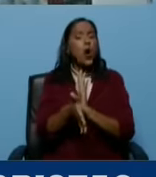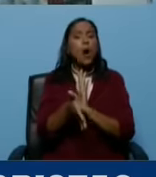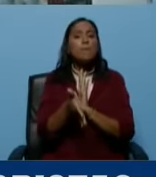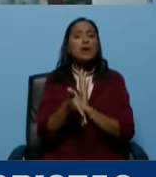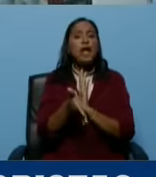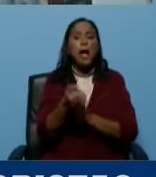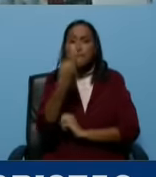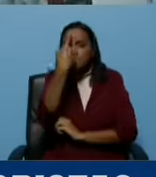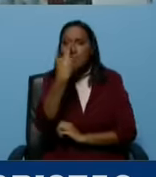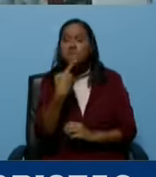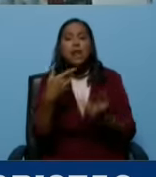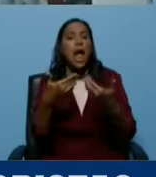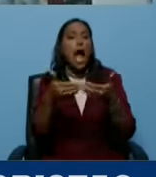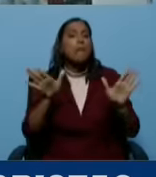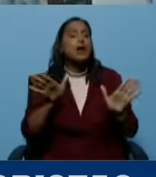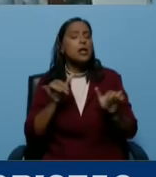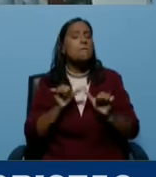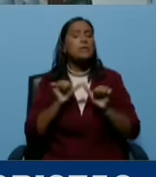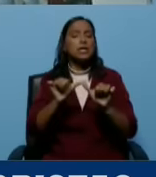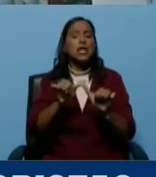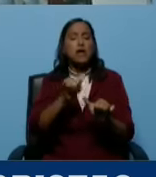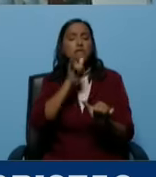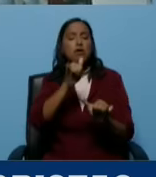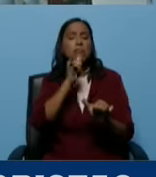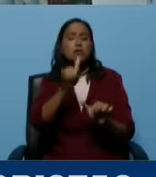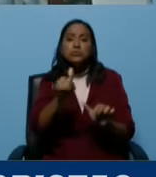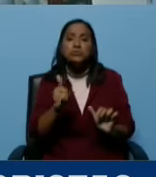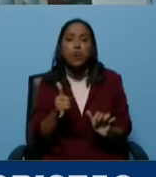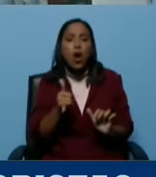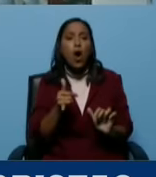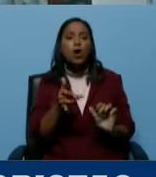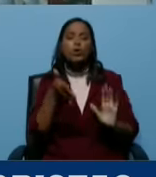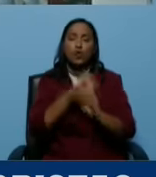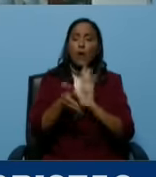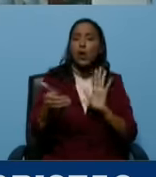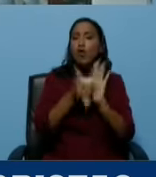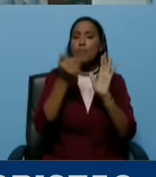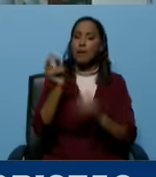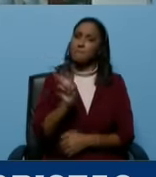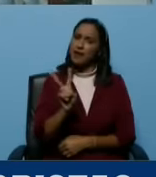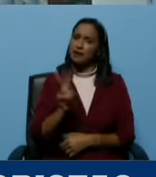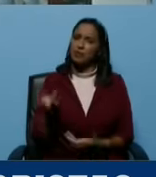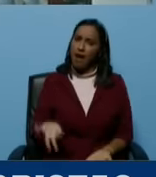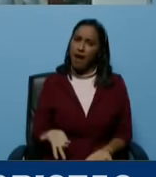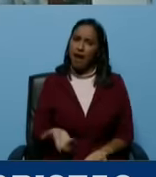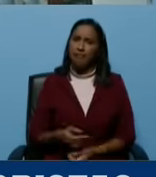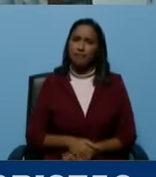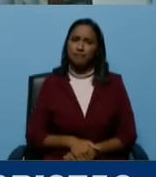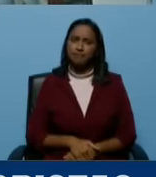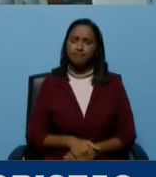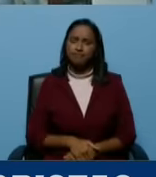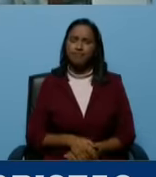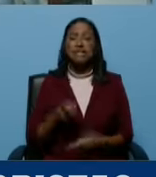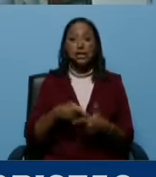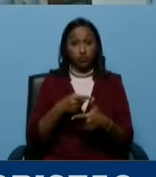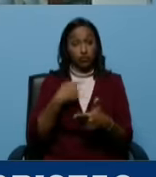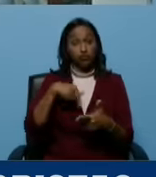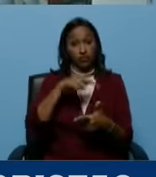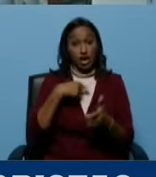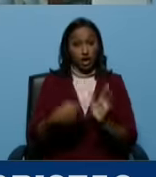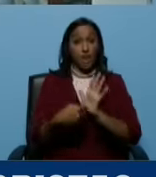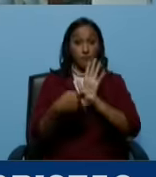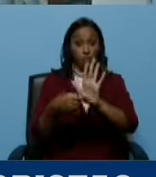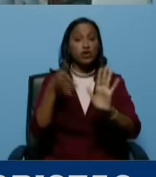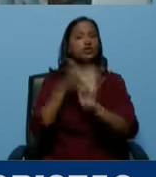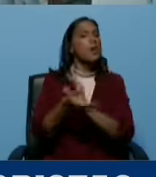para ellos mancillar el honor de la familia venezolana. Yo quiero describir rápidamente lo que hace el